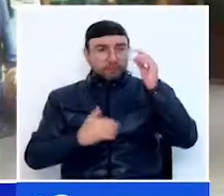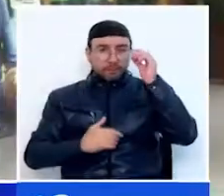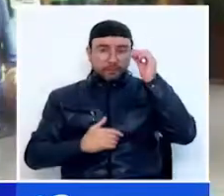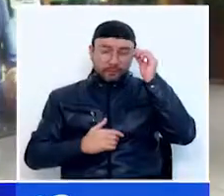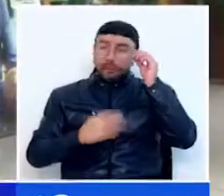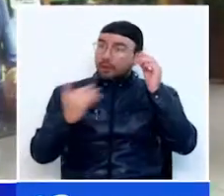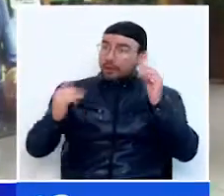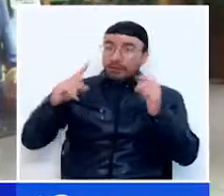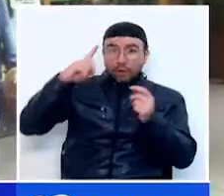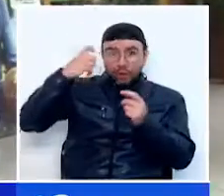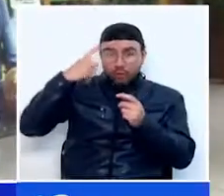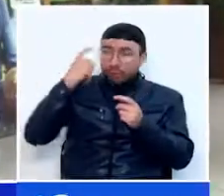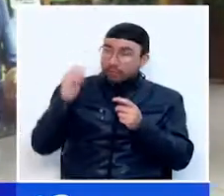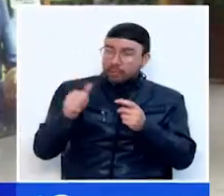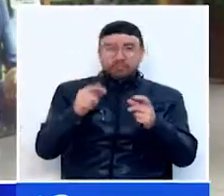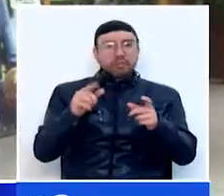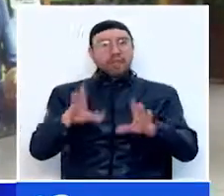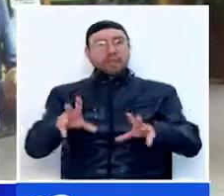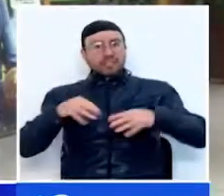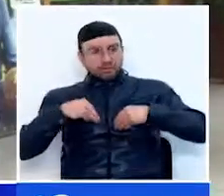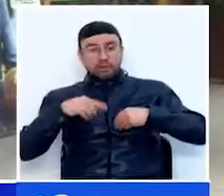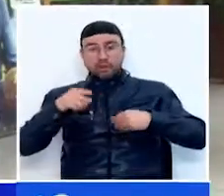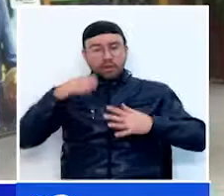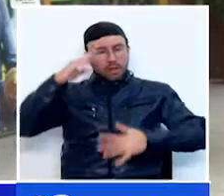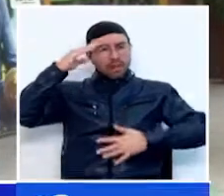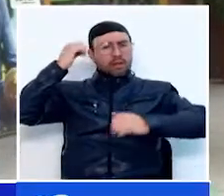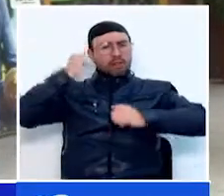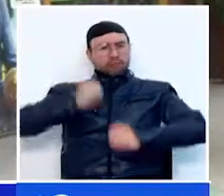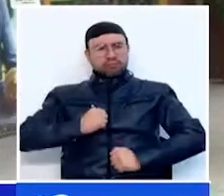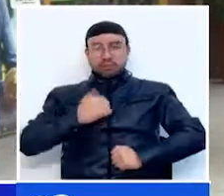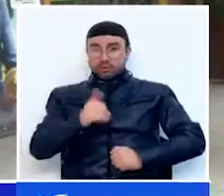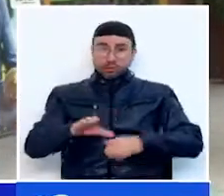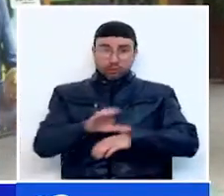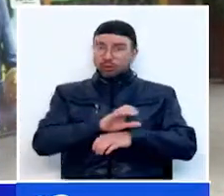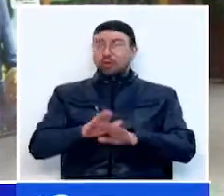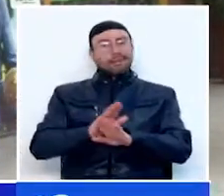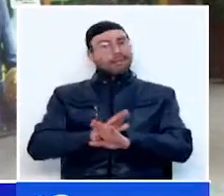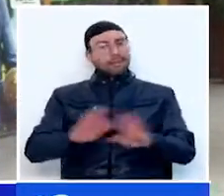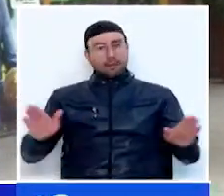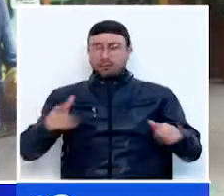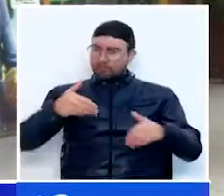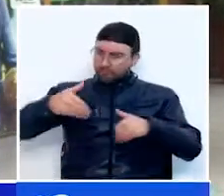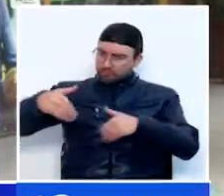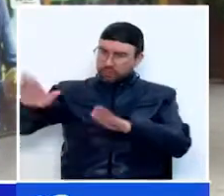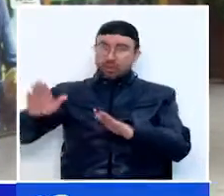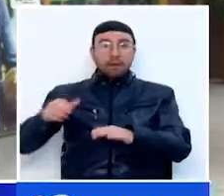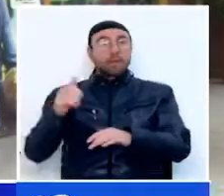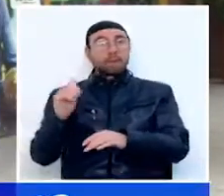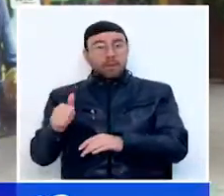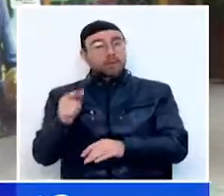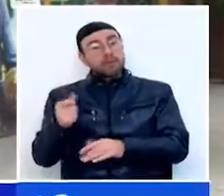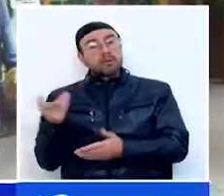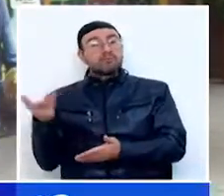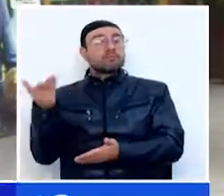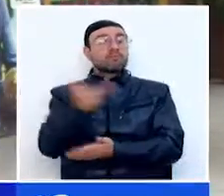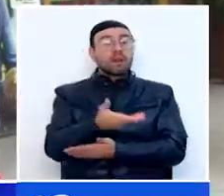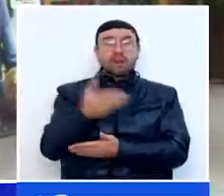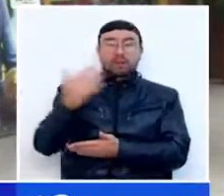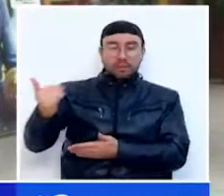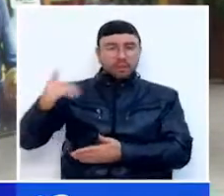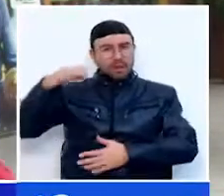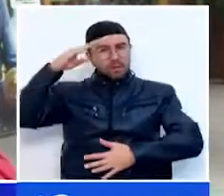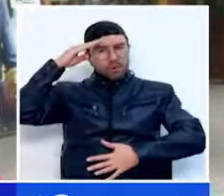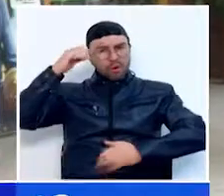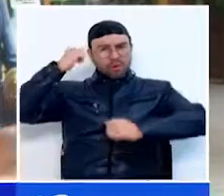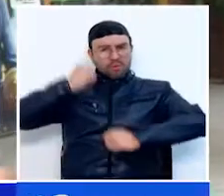gobernador aceptó desmilitarizar la ciudad, él reconoce que fue él el que solicitó el ESMAD, él fue el que